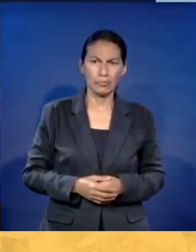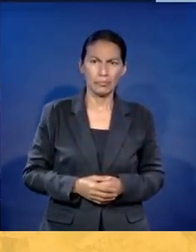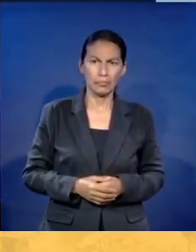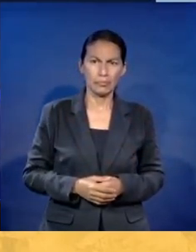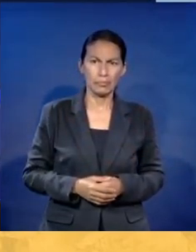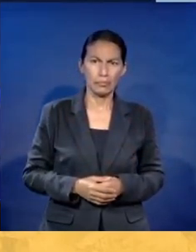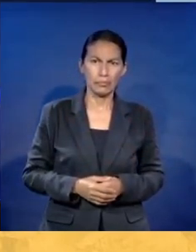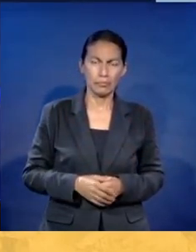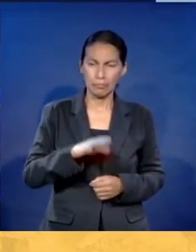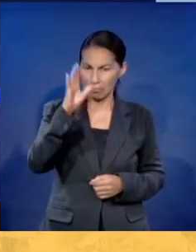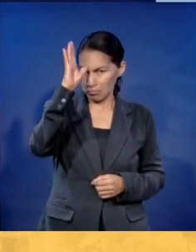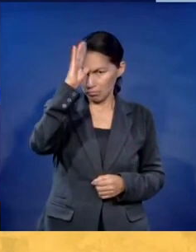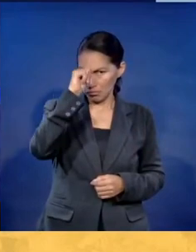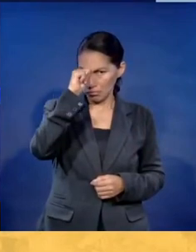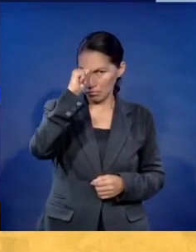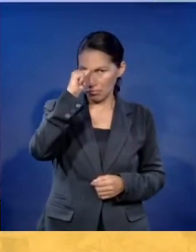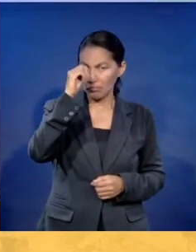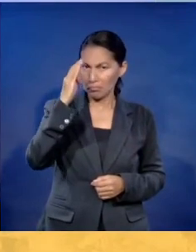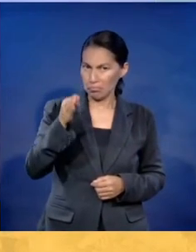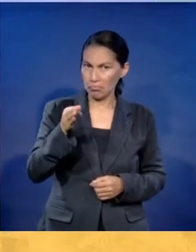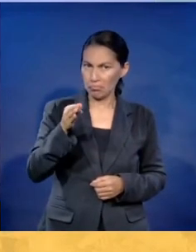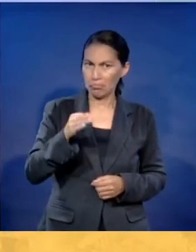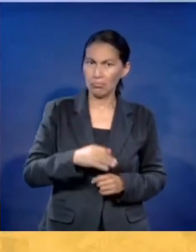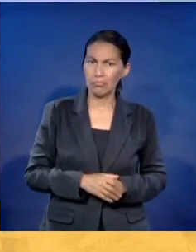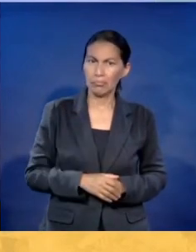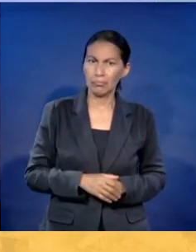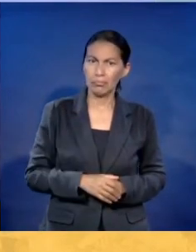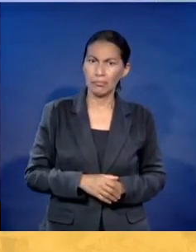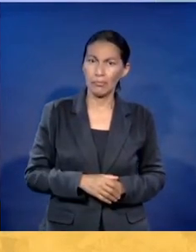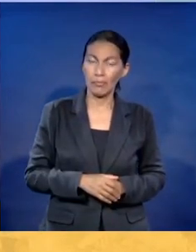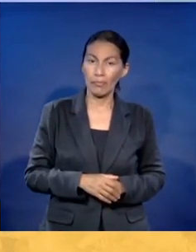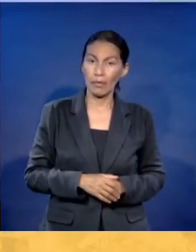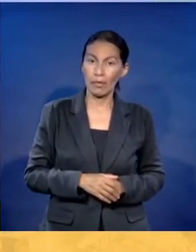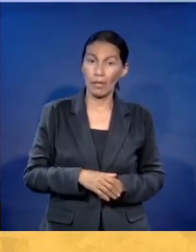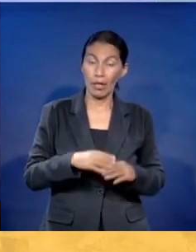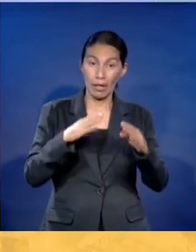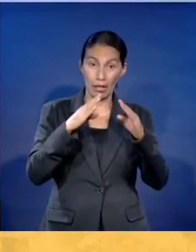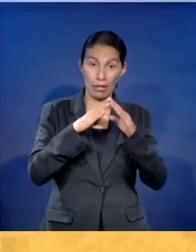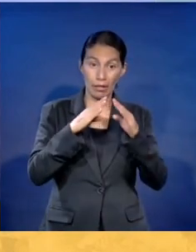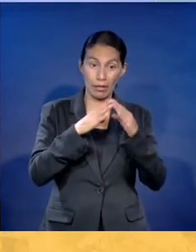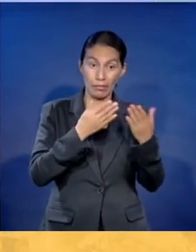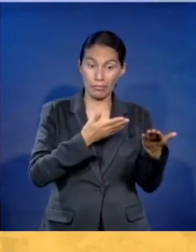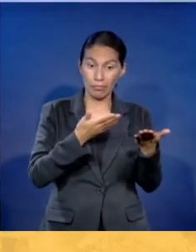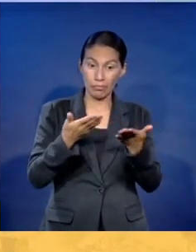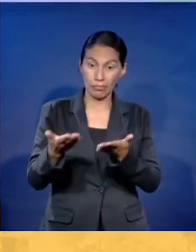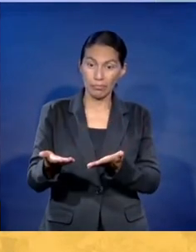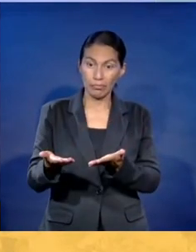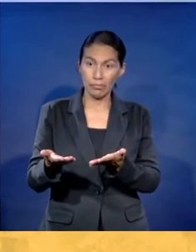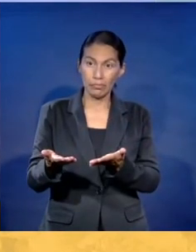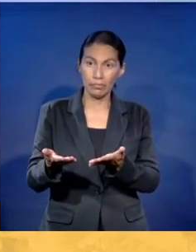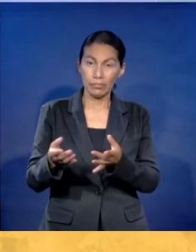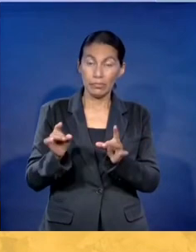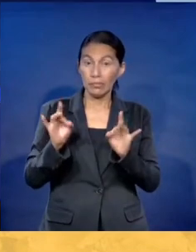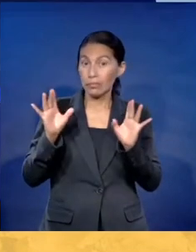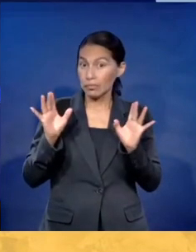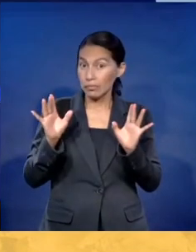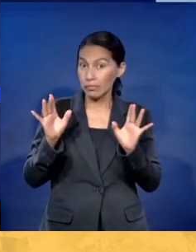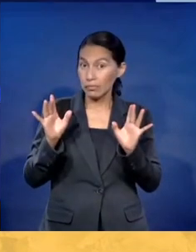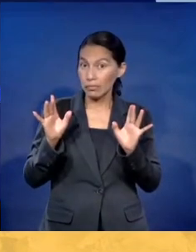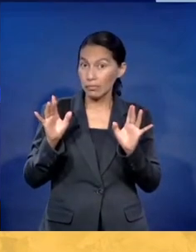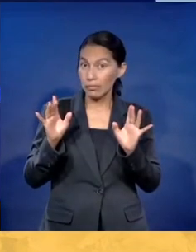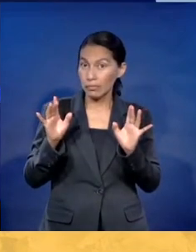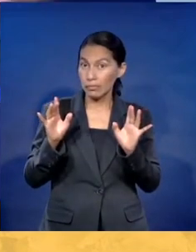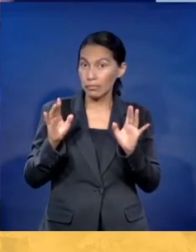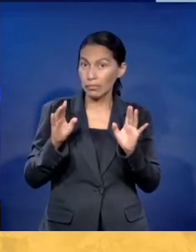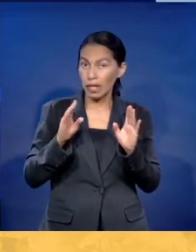y lo acordamos el detalle es que cuando llegué a la casa me di cuenta que como en muchas casas no solo en la